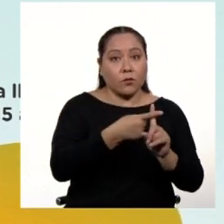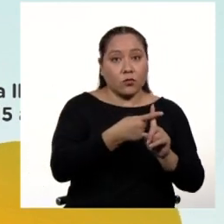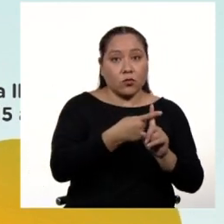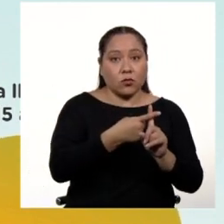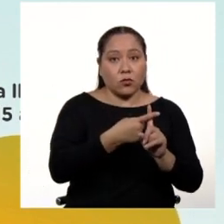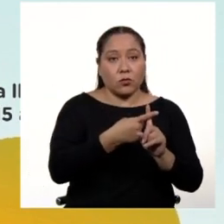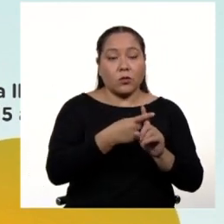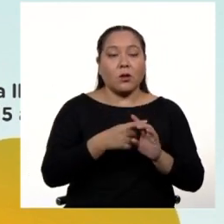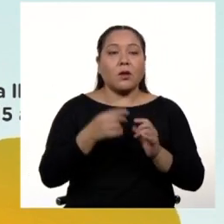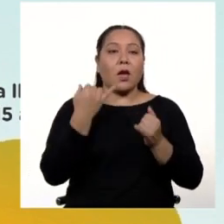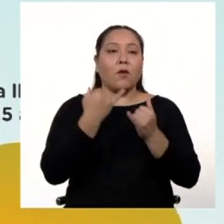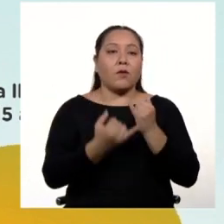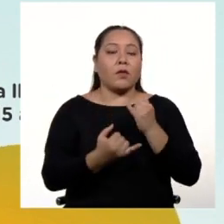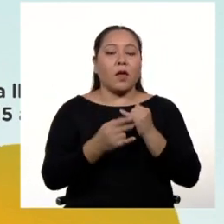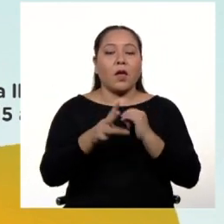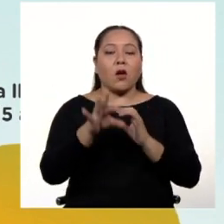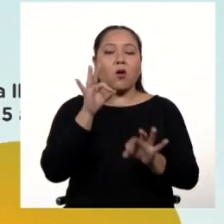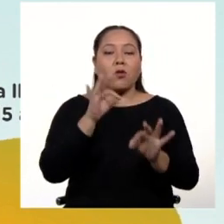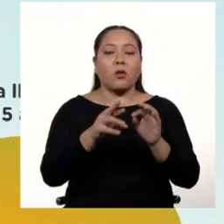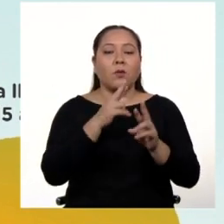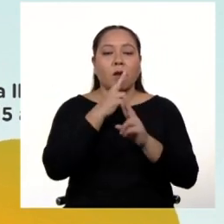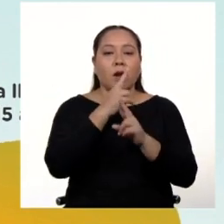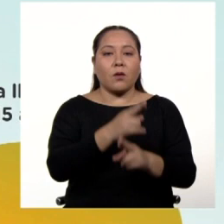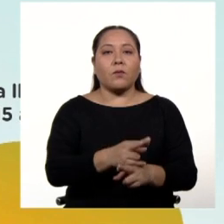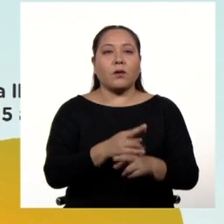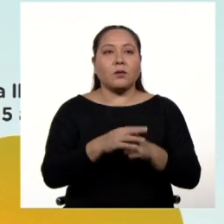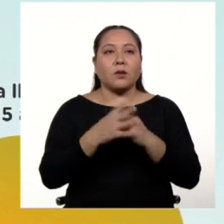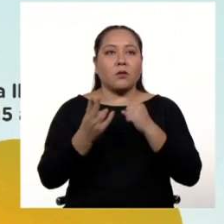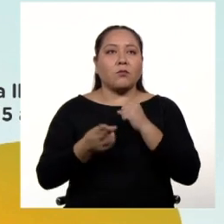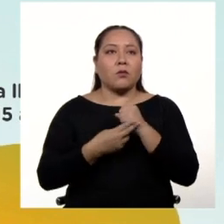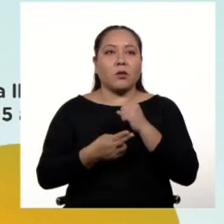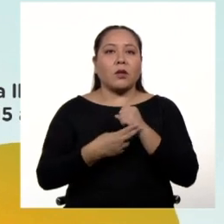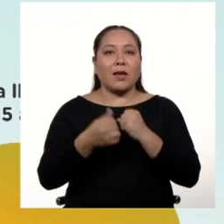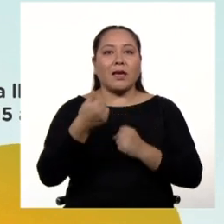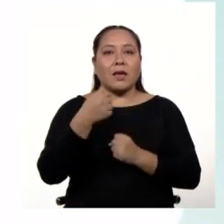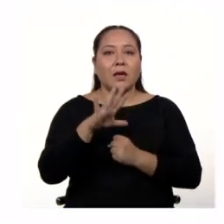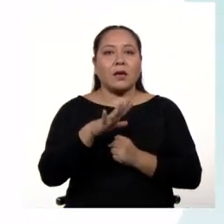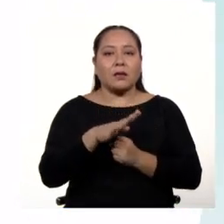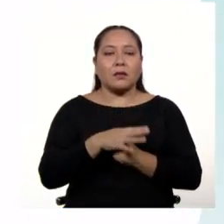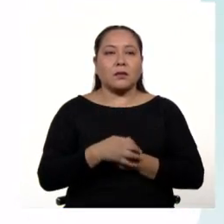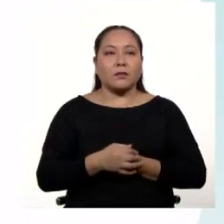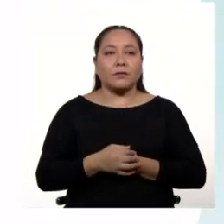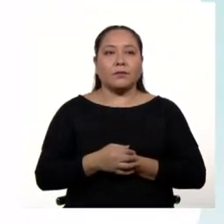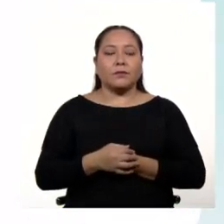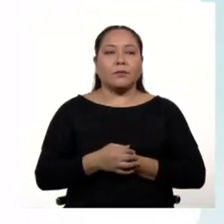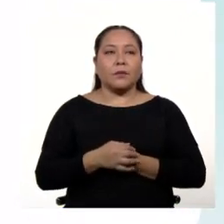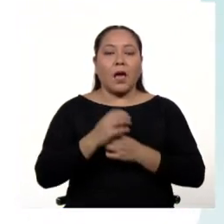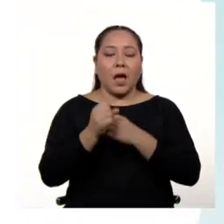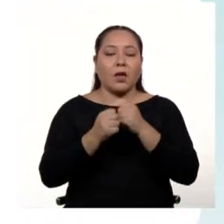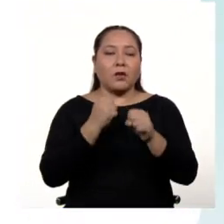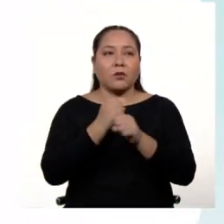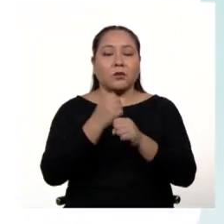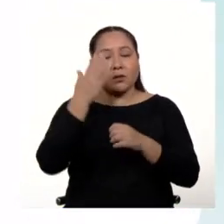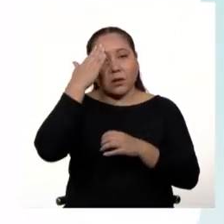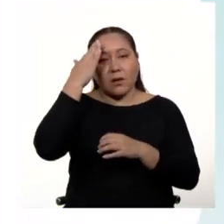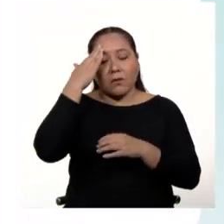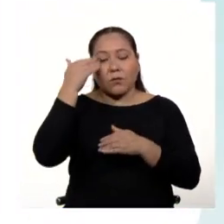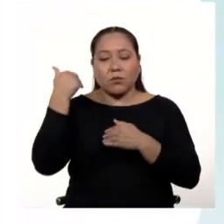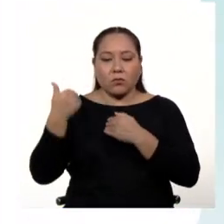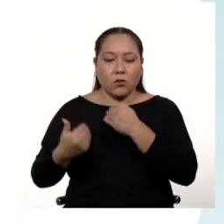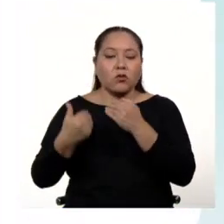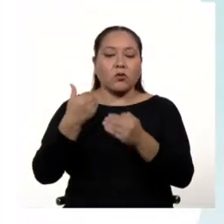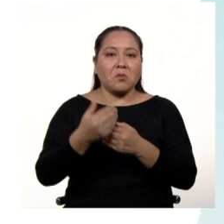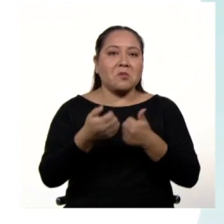términos y finalmente hallamos el total del ahorro en los 15 años. Sabemos que es un procedimiento